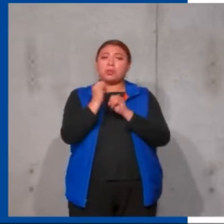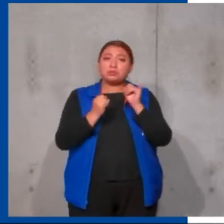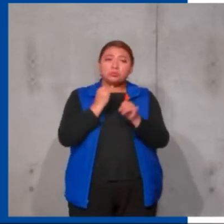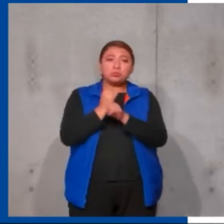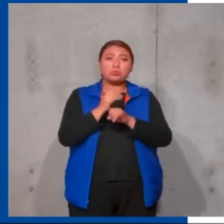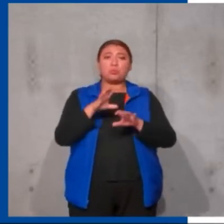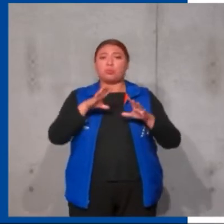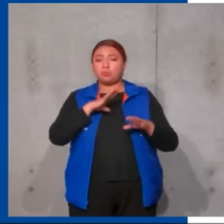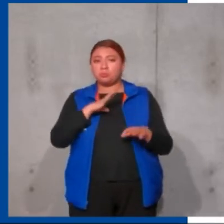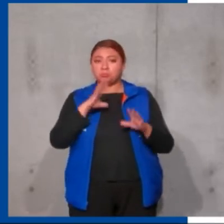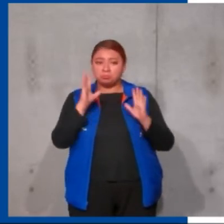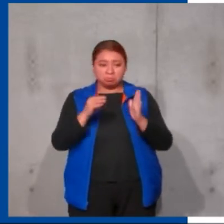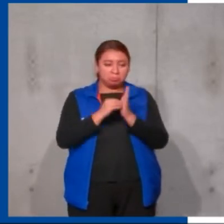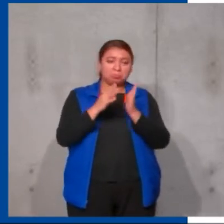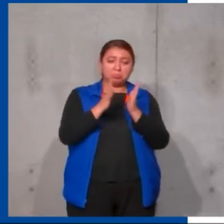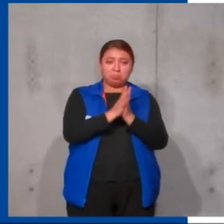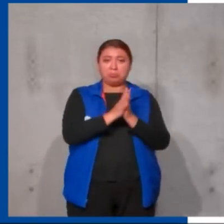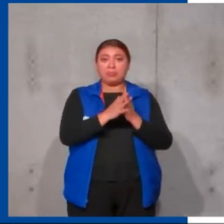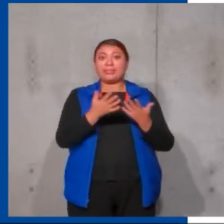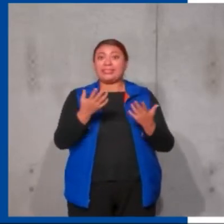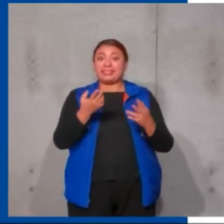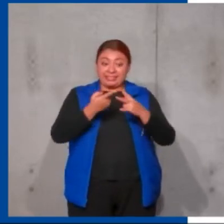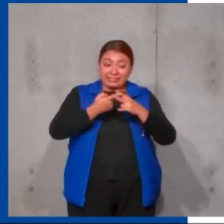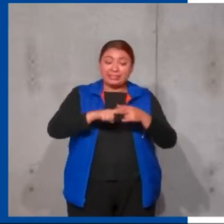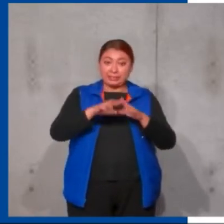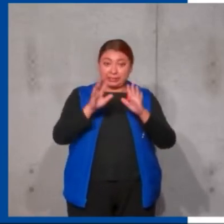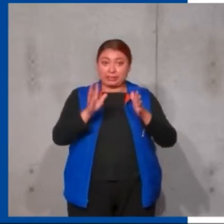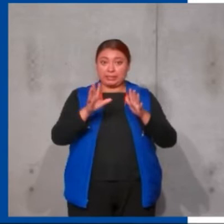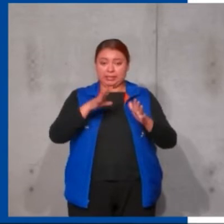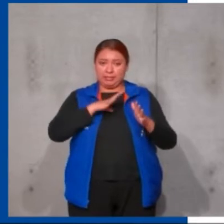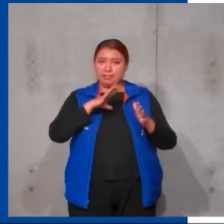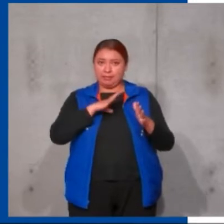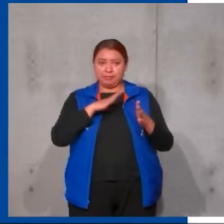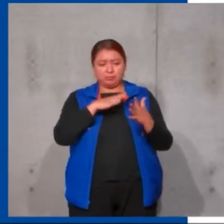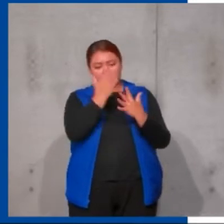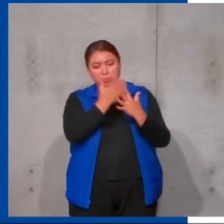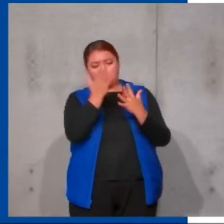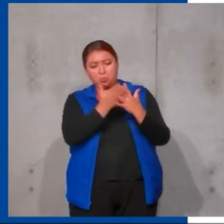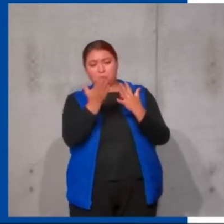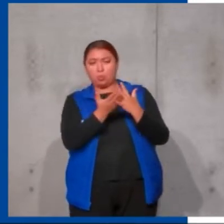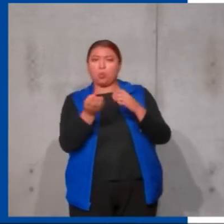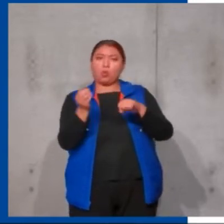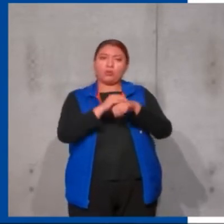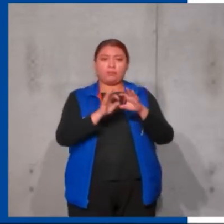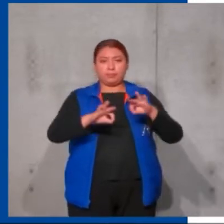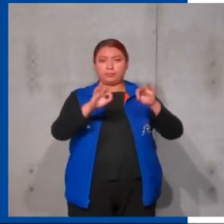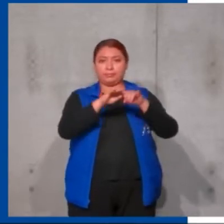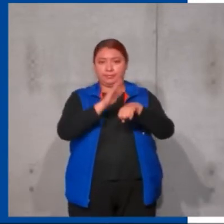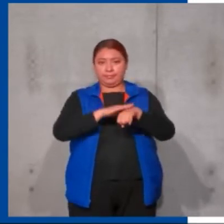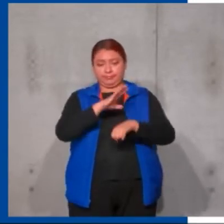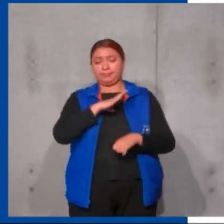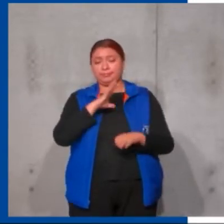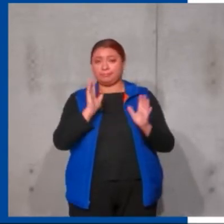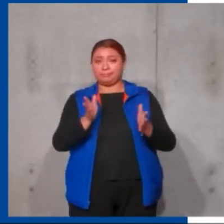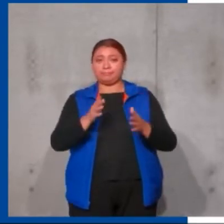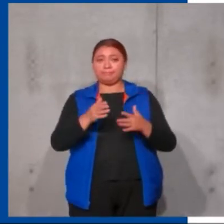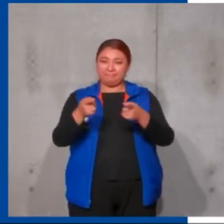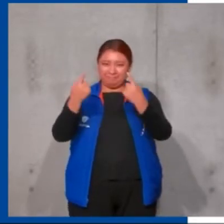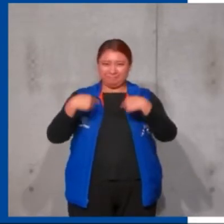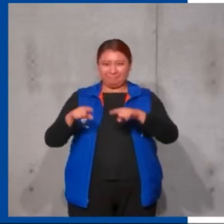esta consolidación. Entonces ya podemos ahí en ese momento tener una clasificación también con base a su